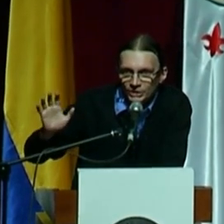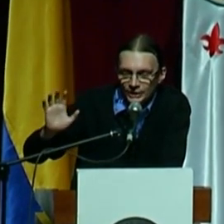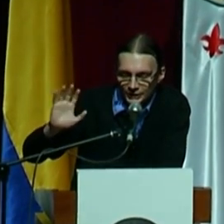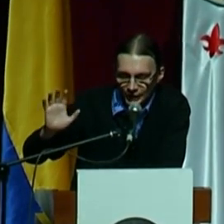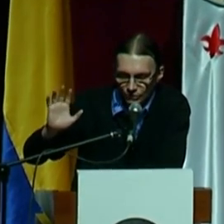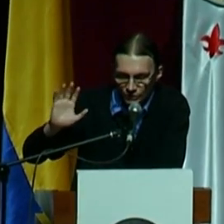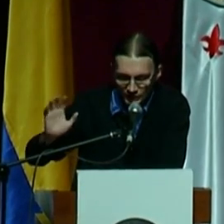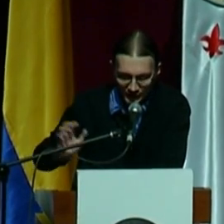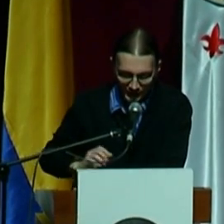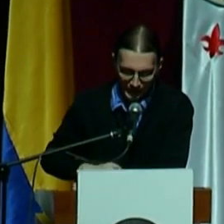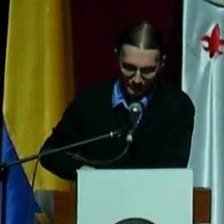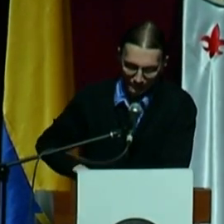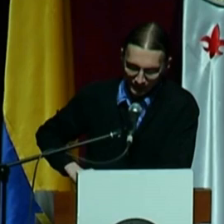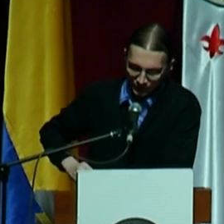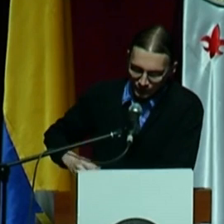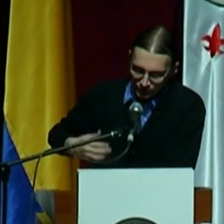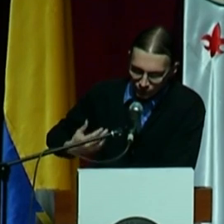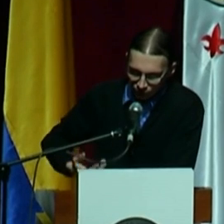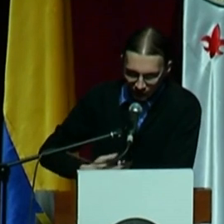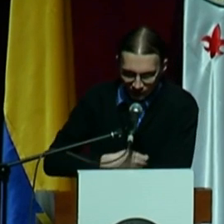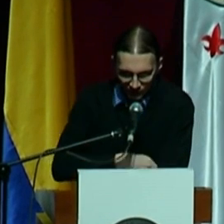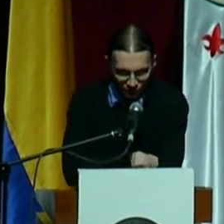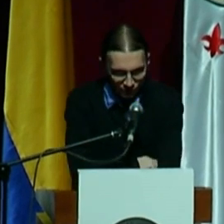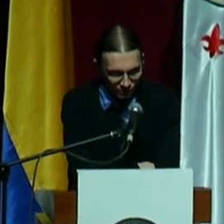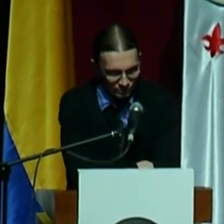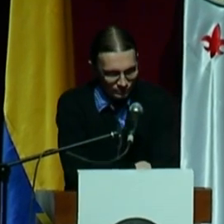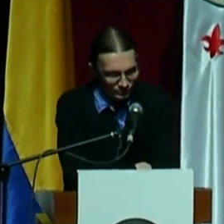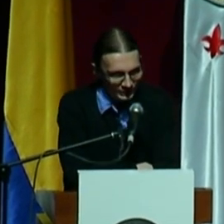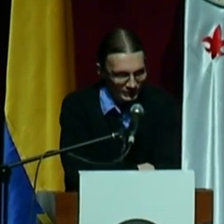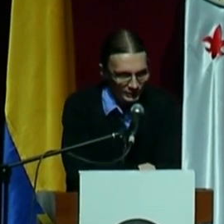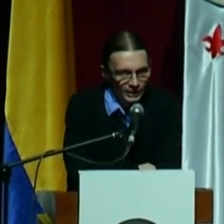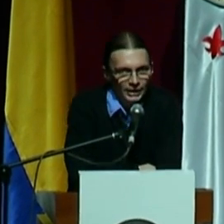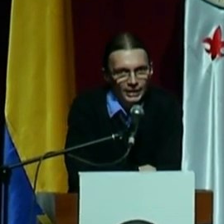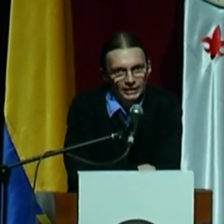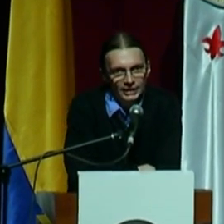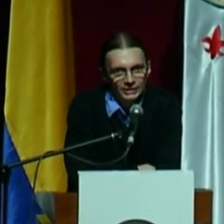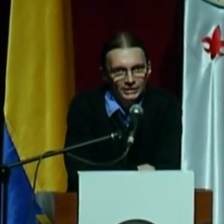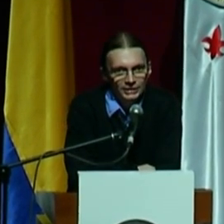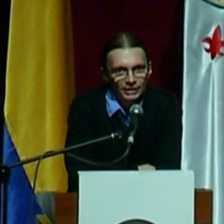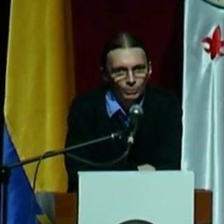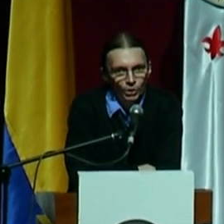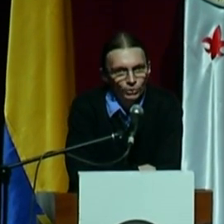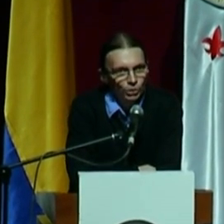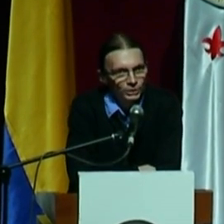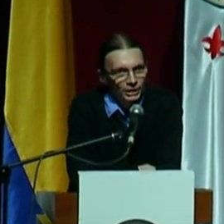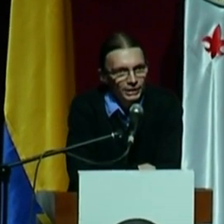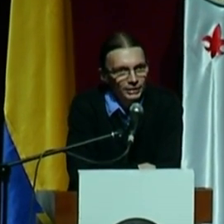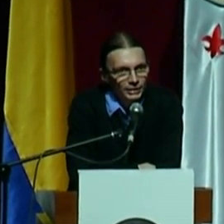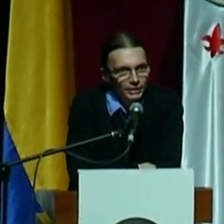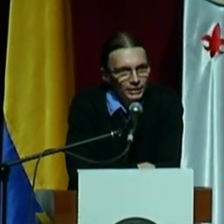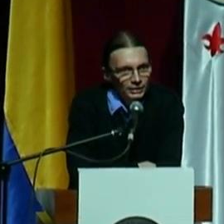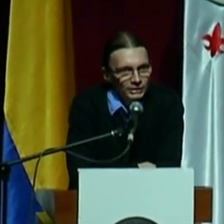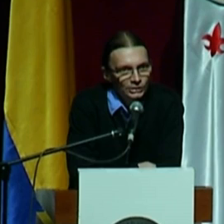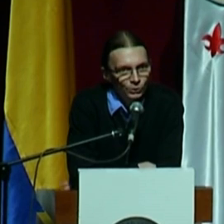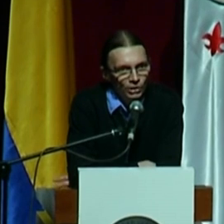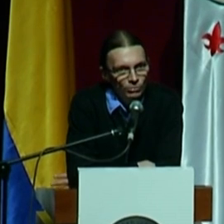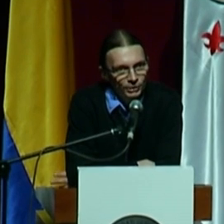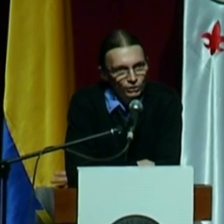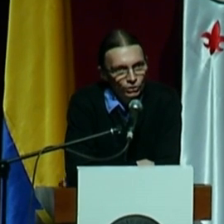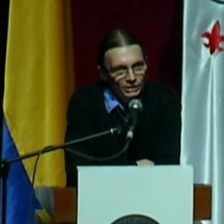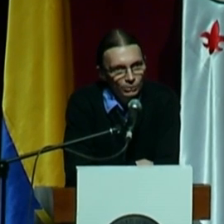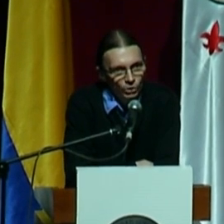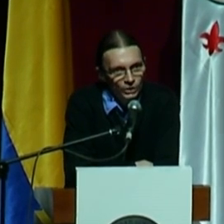instrumentos especializados, etc. Una definición bastante general de la ciencia la podemos obtener desde